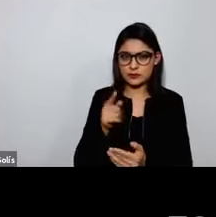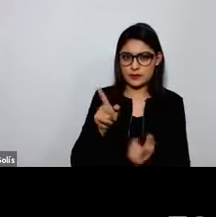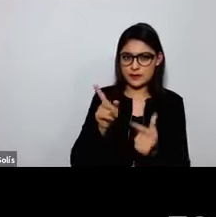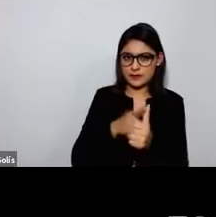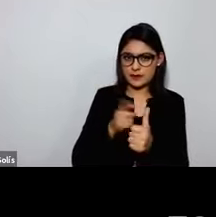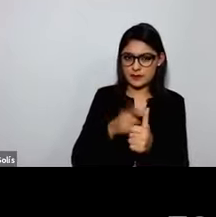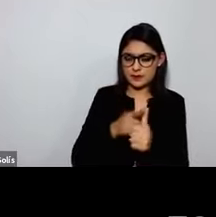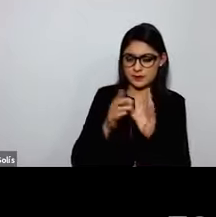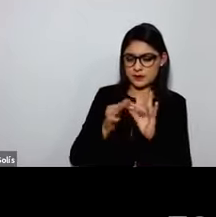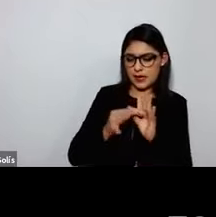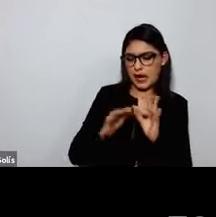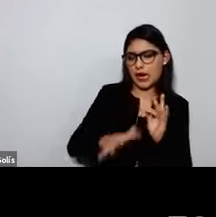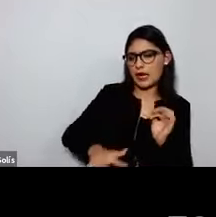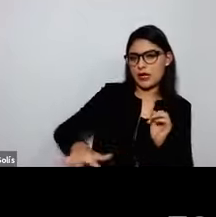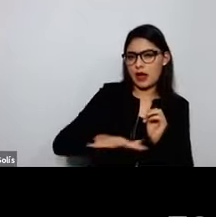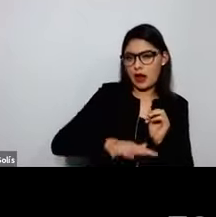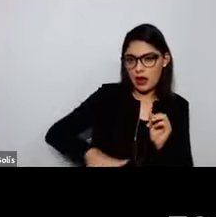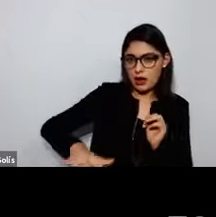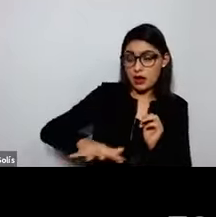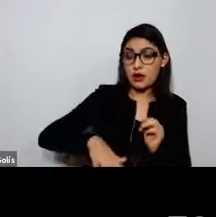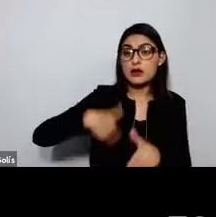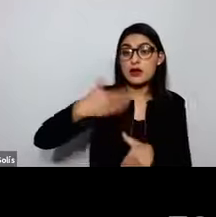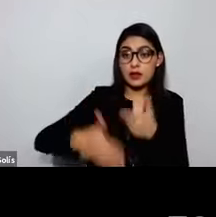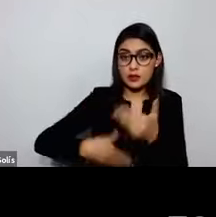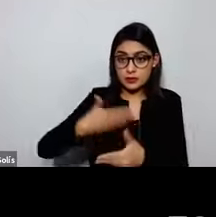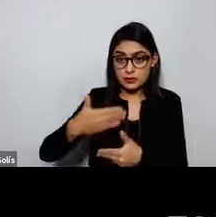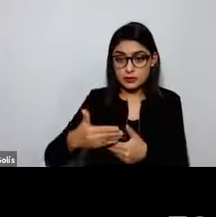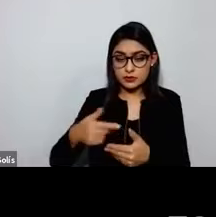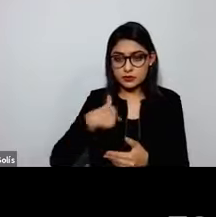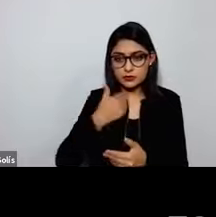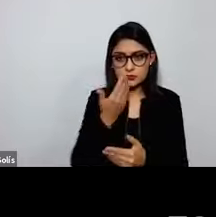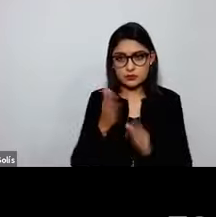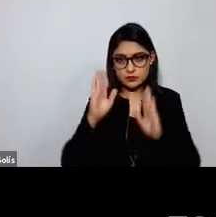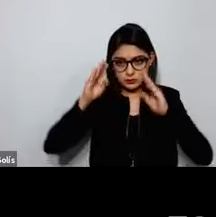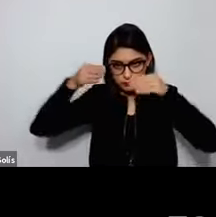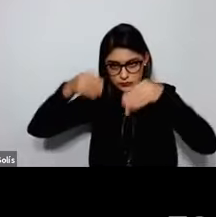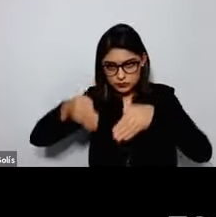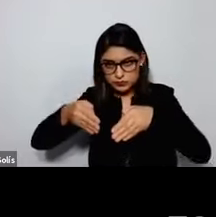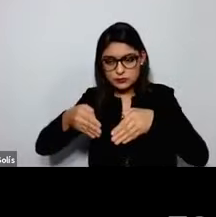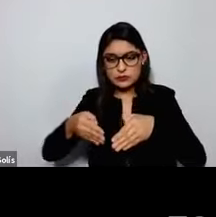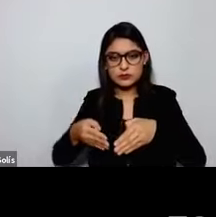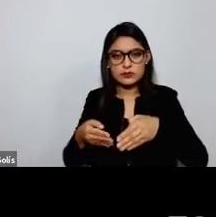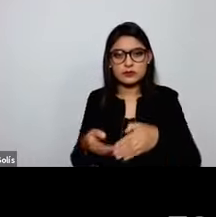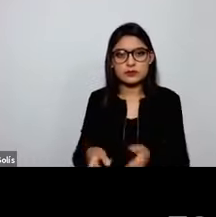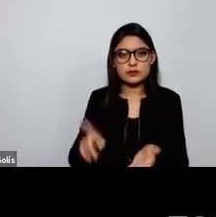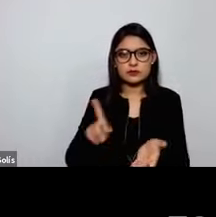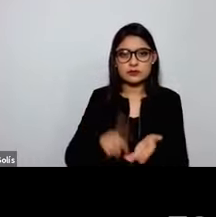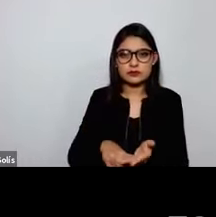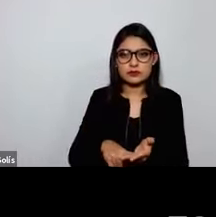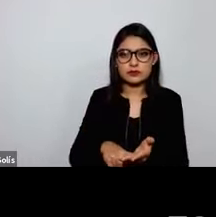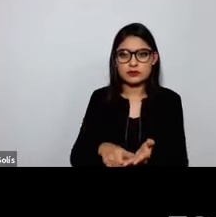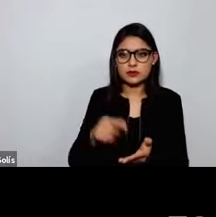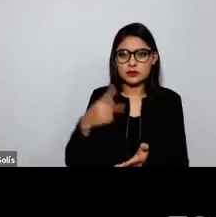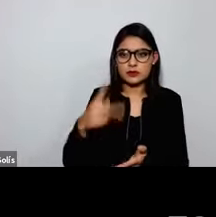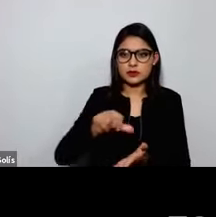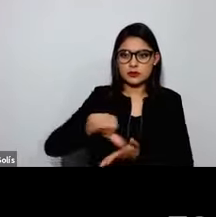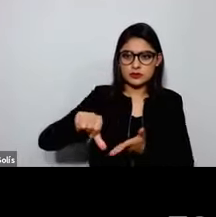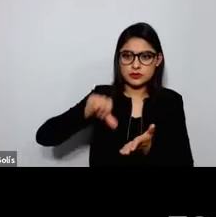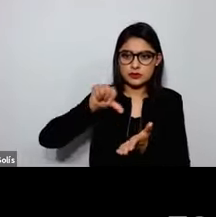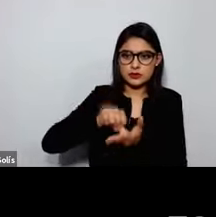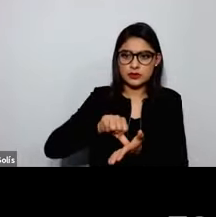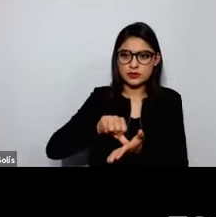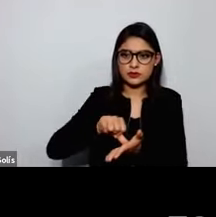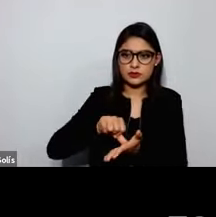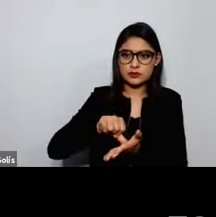primer lugar y en segundo lugar ya abocarme a este cuaderno que presenta el Centro de Estudios Constitucionales